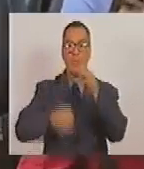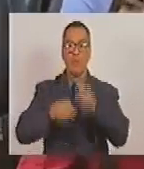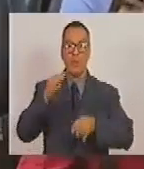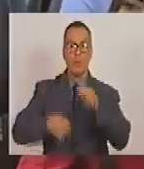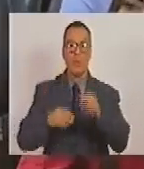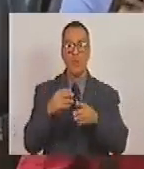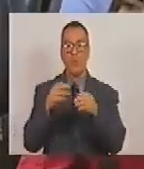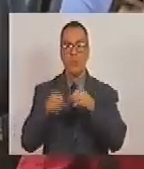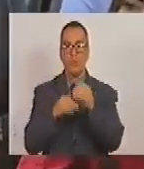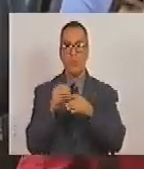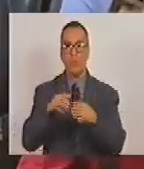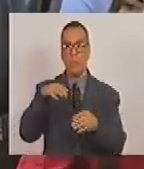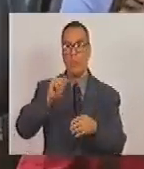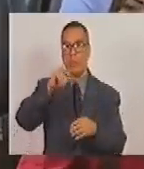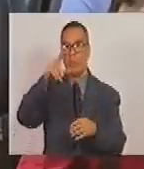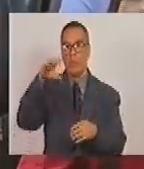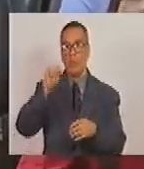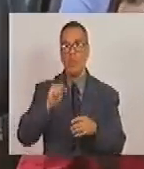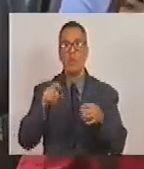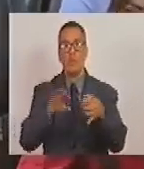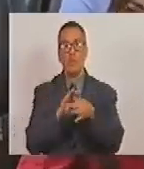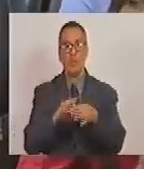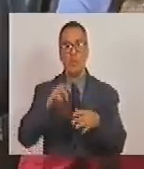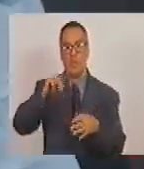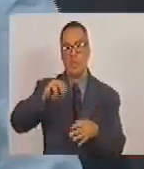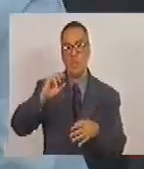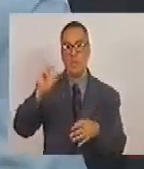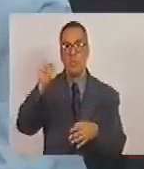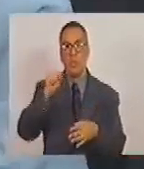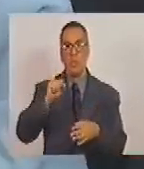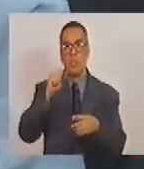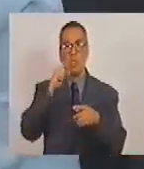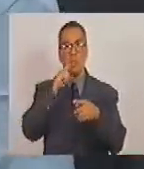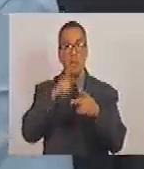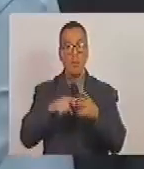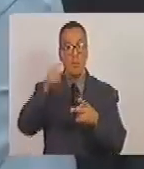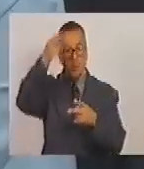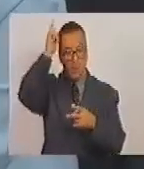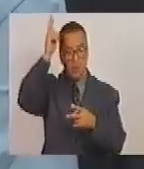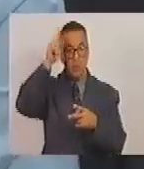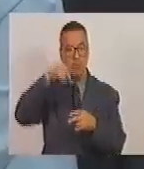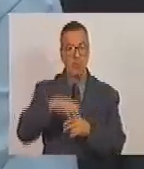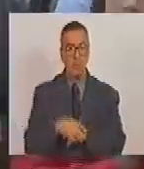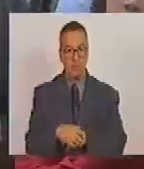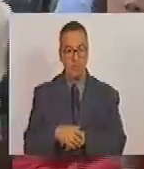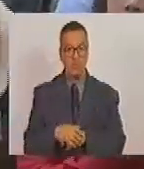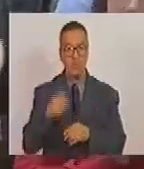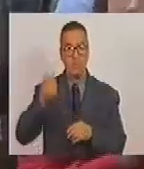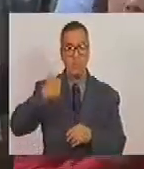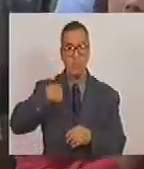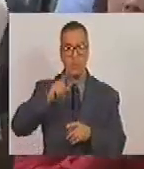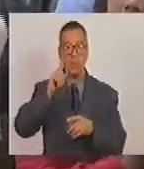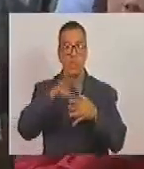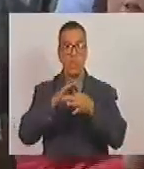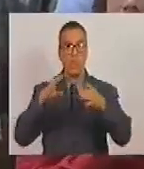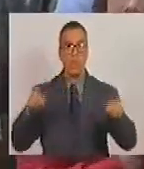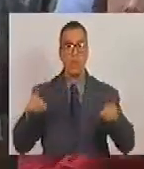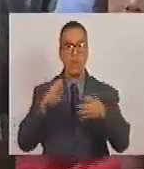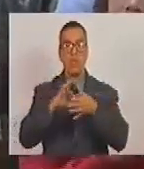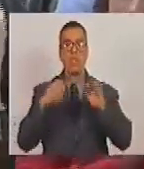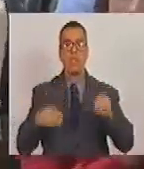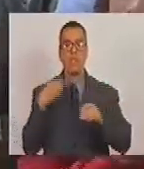para Milagros Salas, libertad para Milagros Salas y para ese pueblo indígena que tiene que romper las